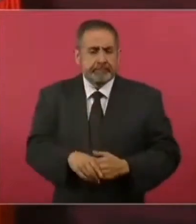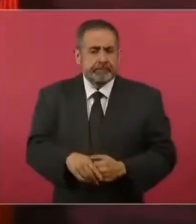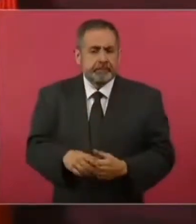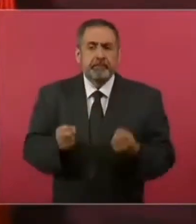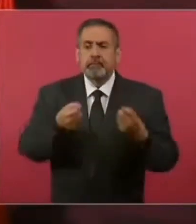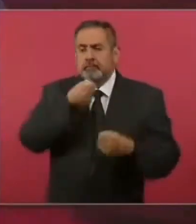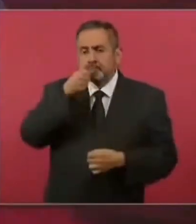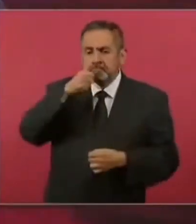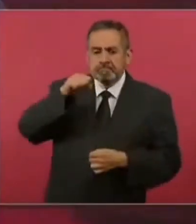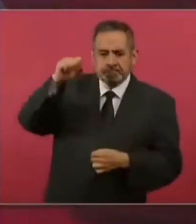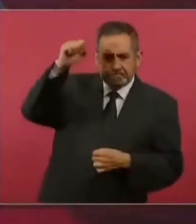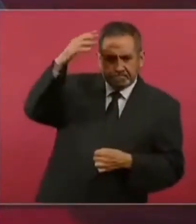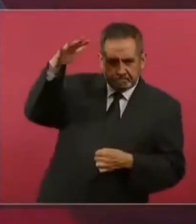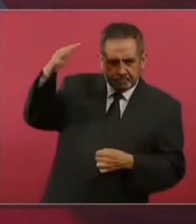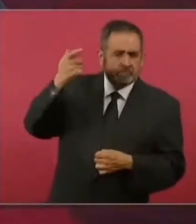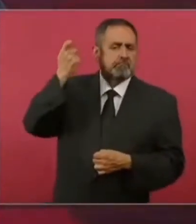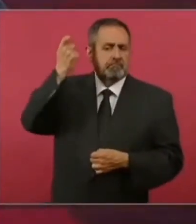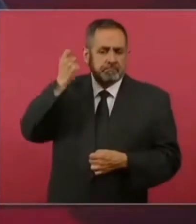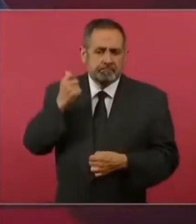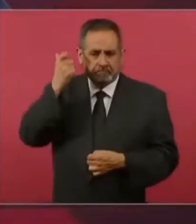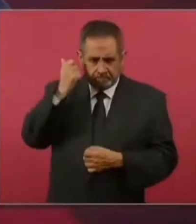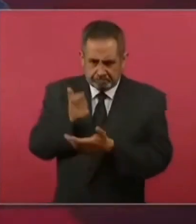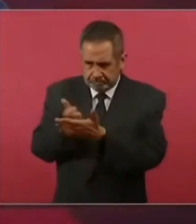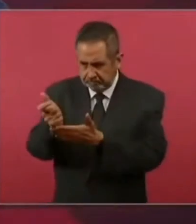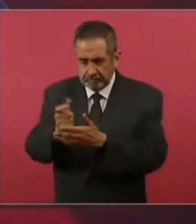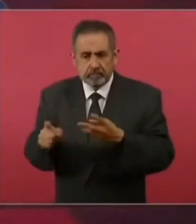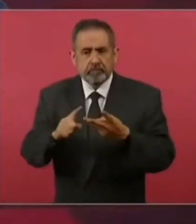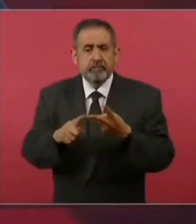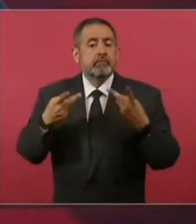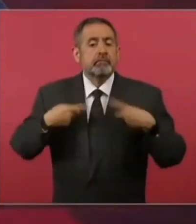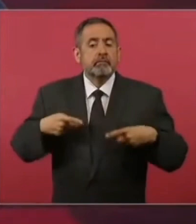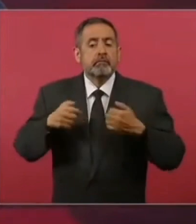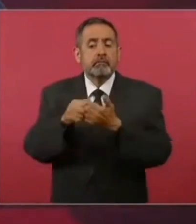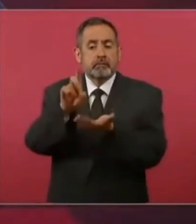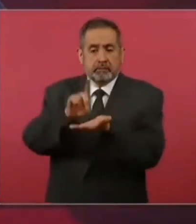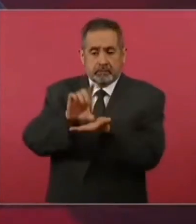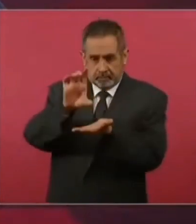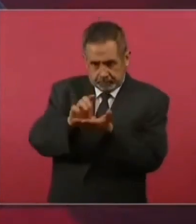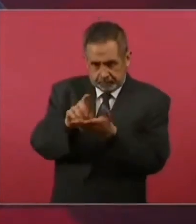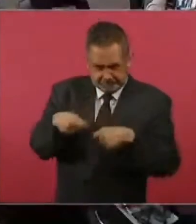cuántos adultos mayores con pensión, cuántas personas con discapacidad,